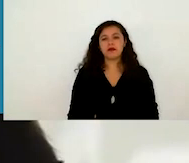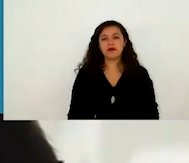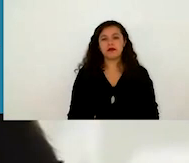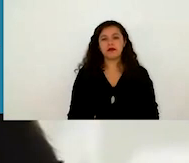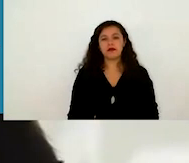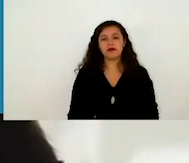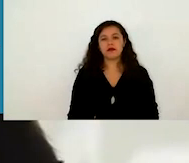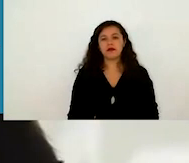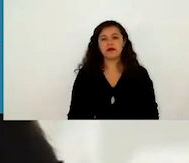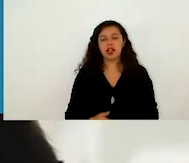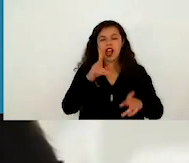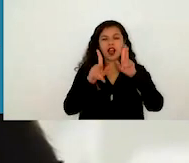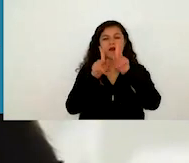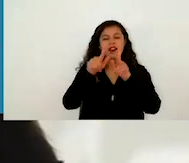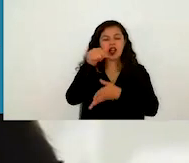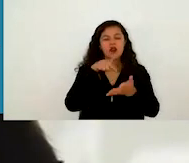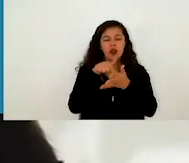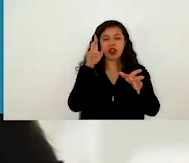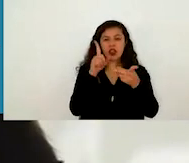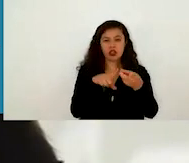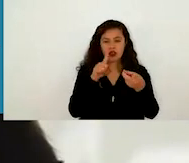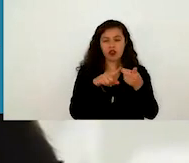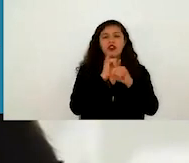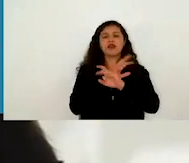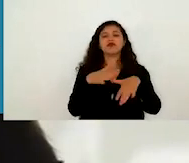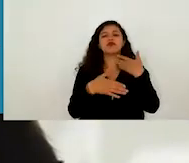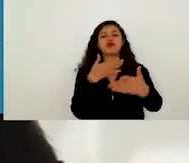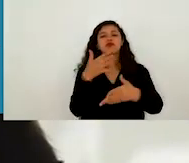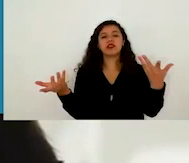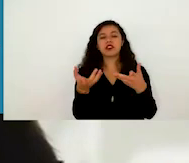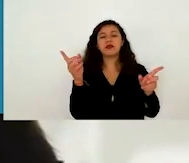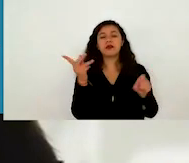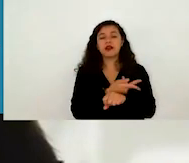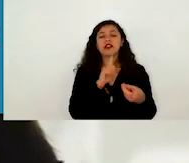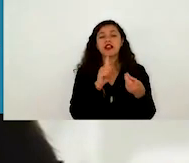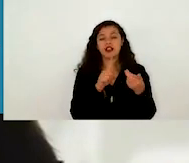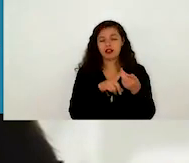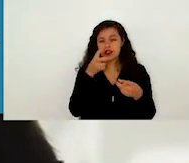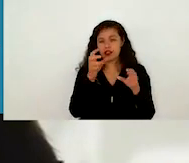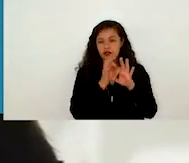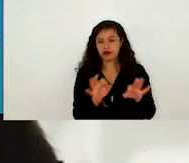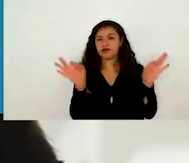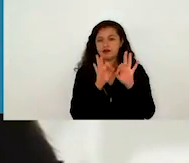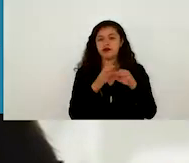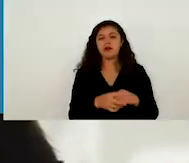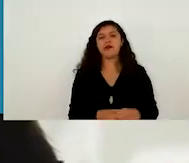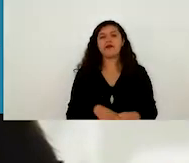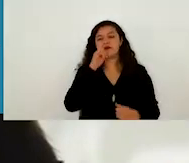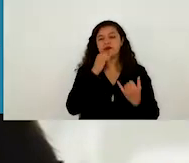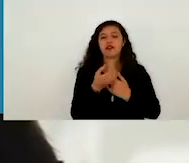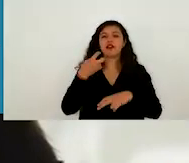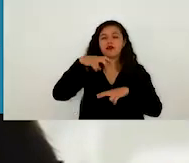esta plática esta información este proceso si es muy importante tener una postura relajada